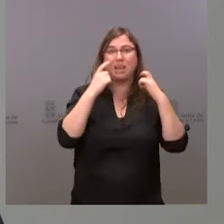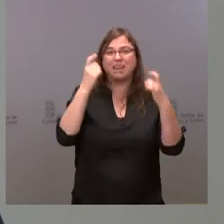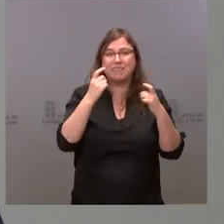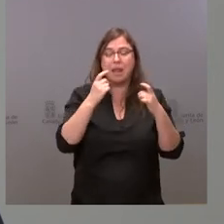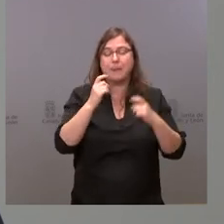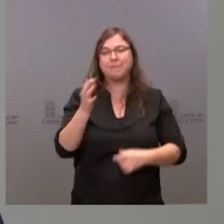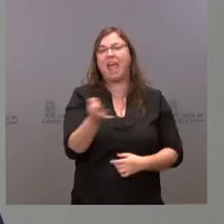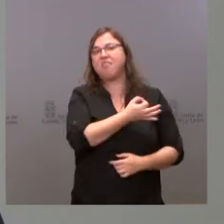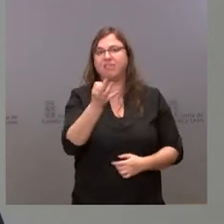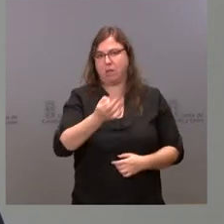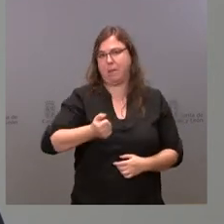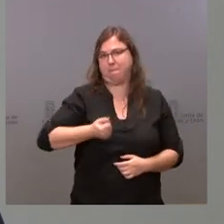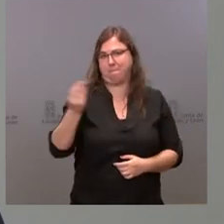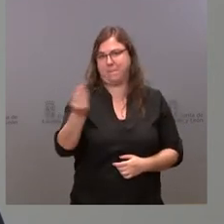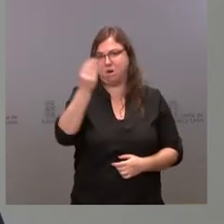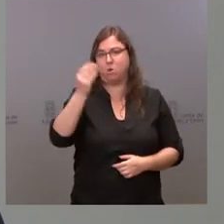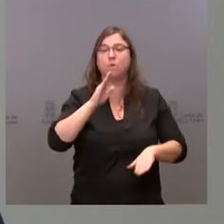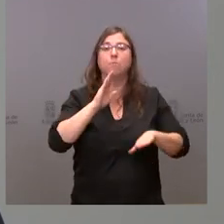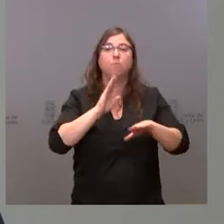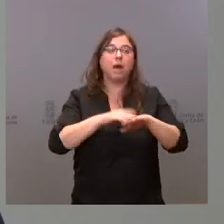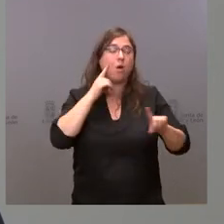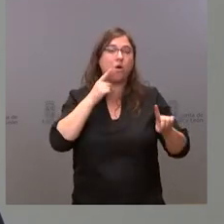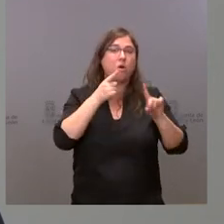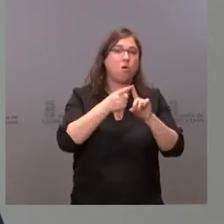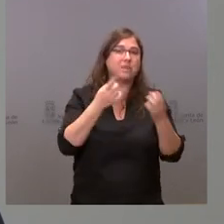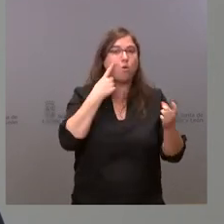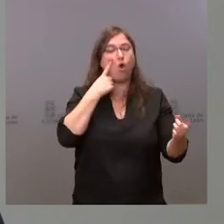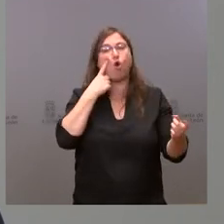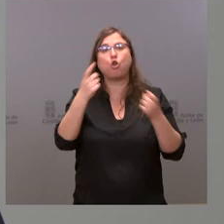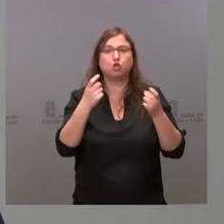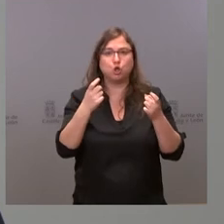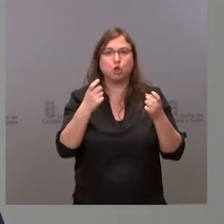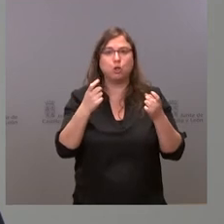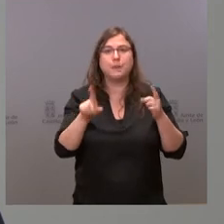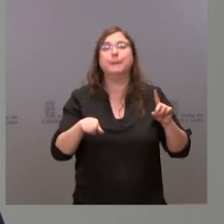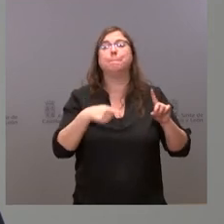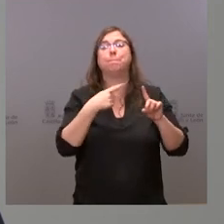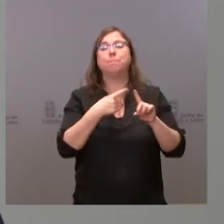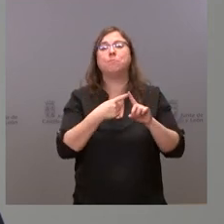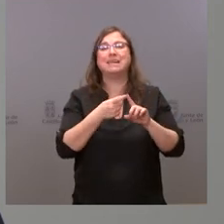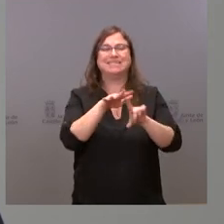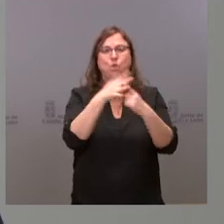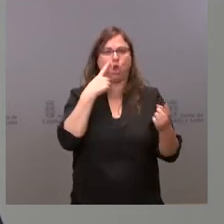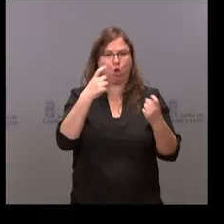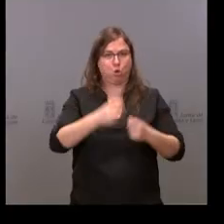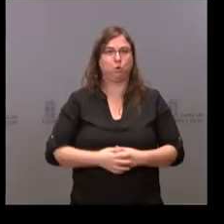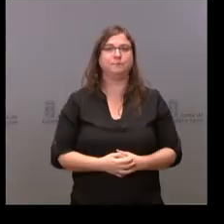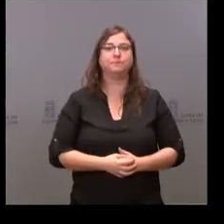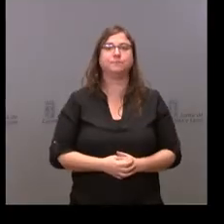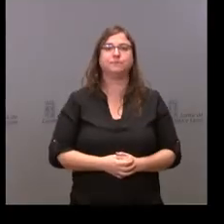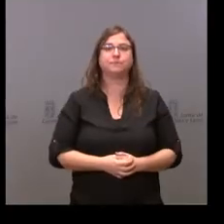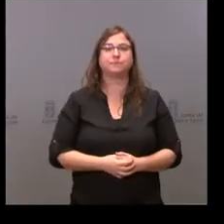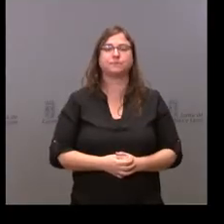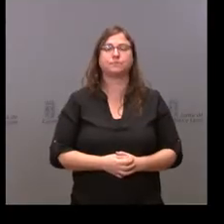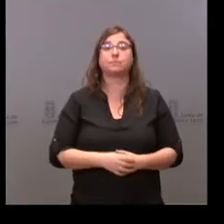más efectivas para el control de las para el control y para el manejo de la situación y